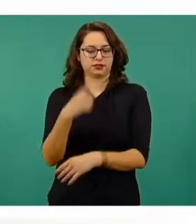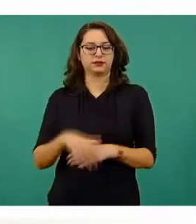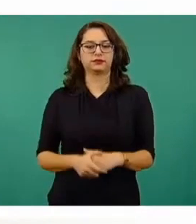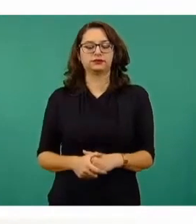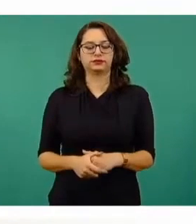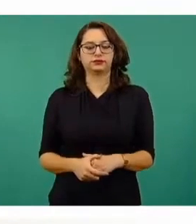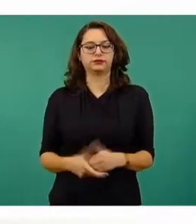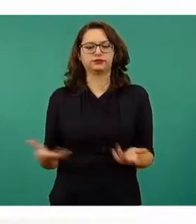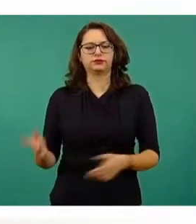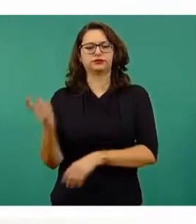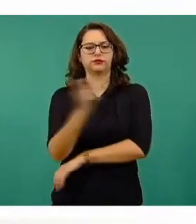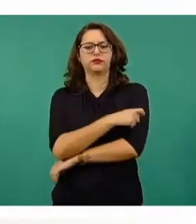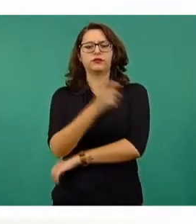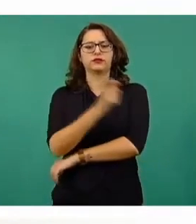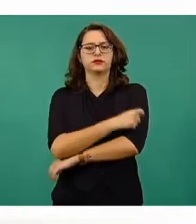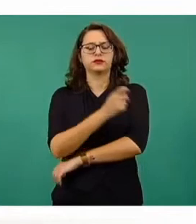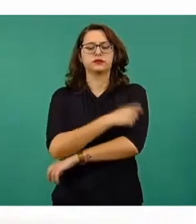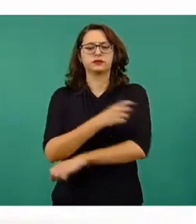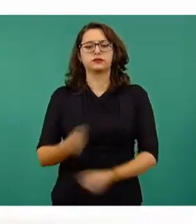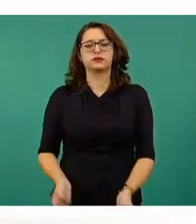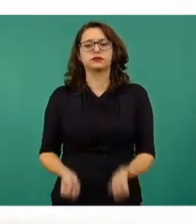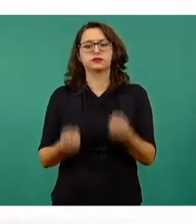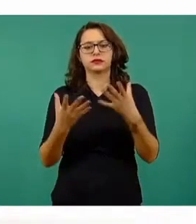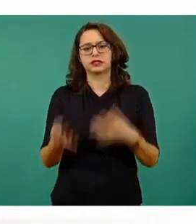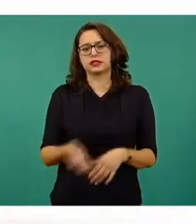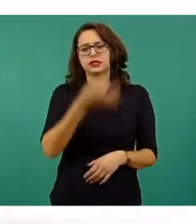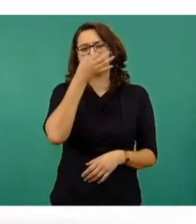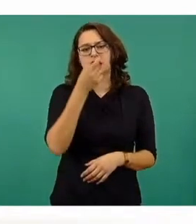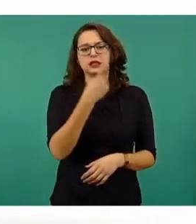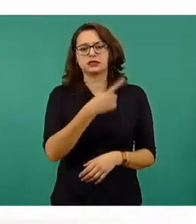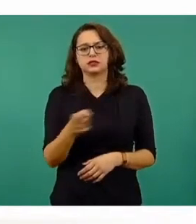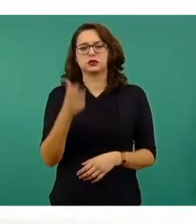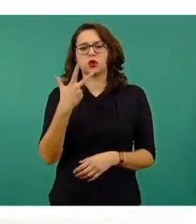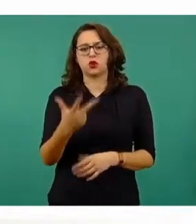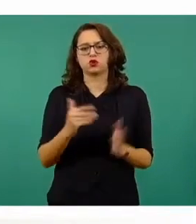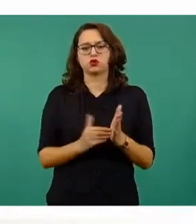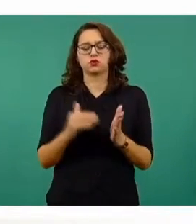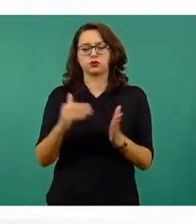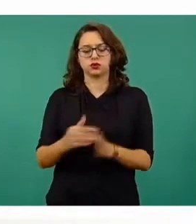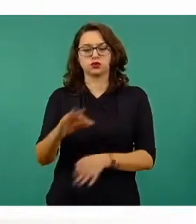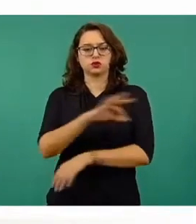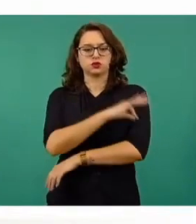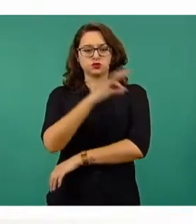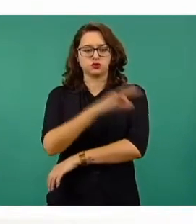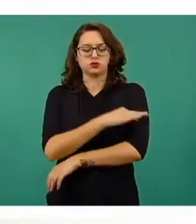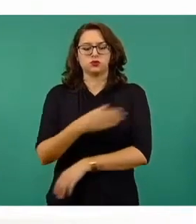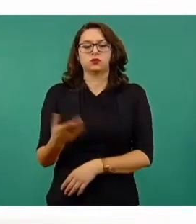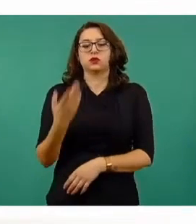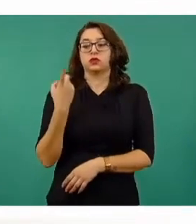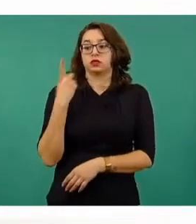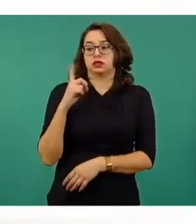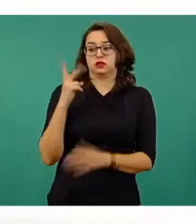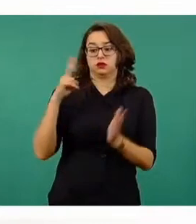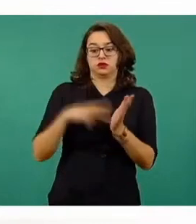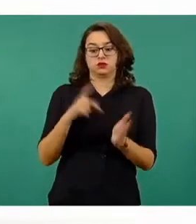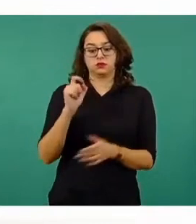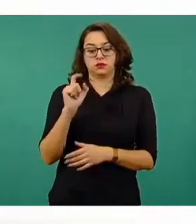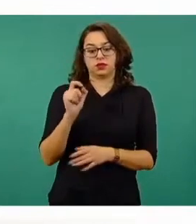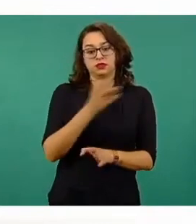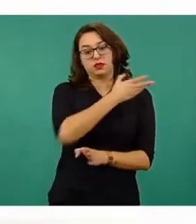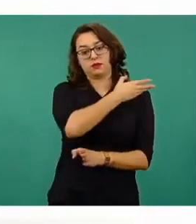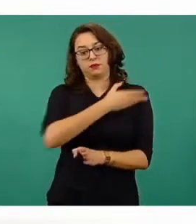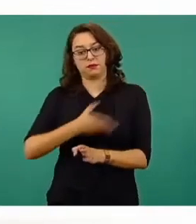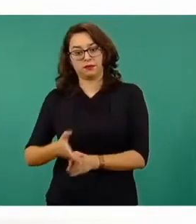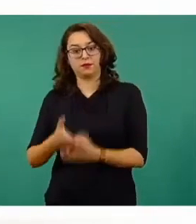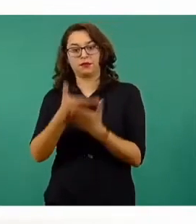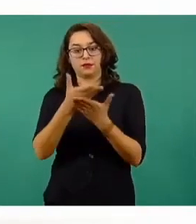millones de dosis aplicadas en forma acumulativa desde que empezó el programa a finales de diciembre de 2020, y esto